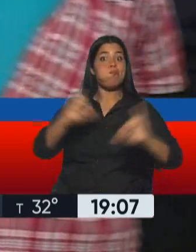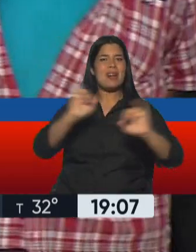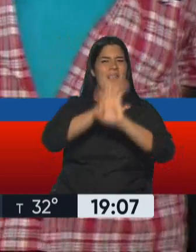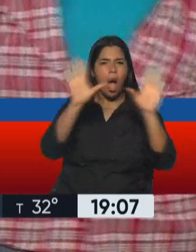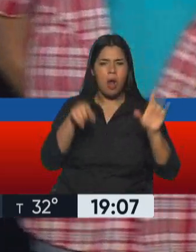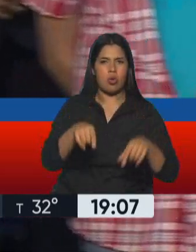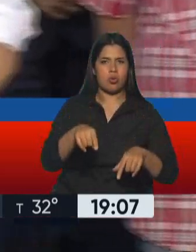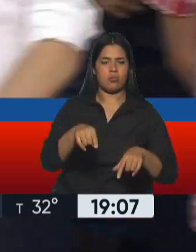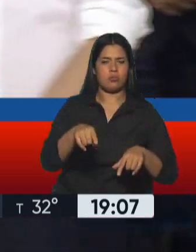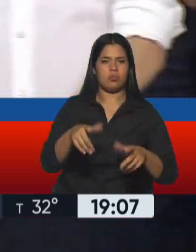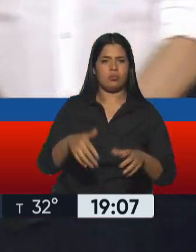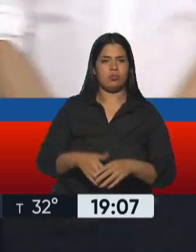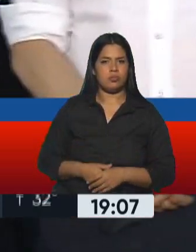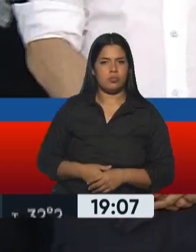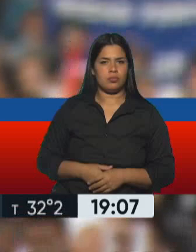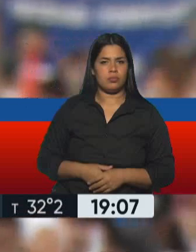de pagar